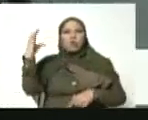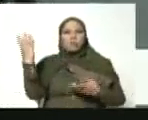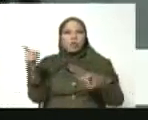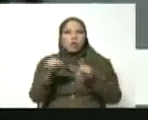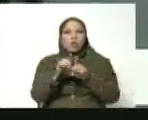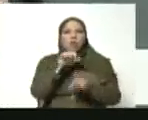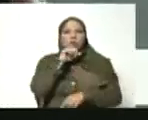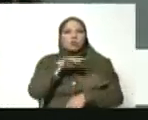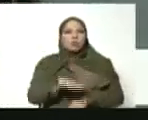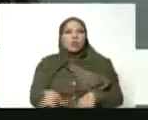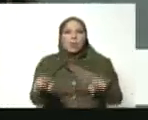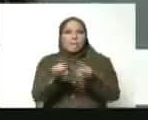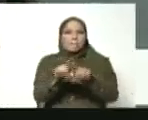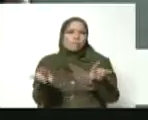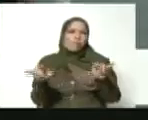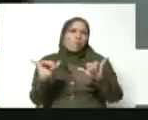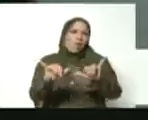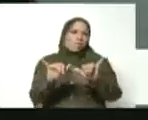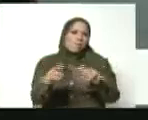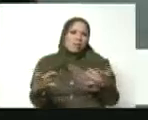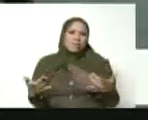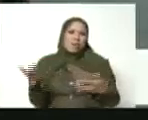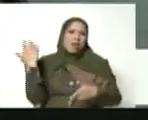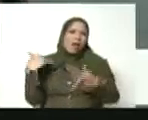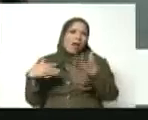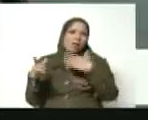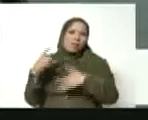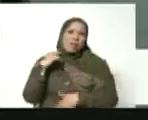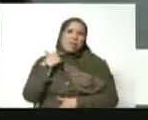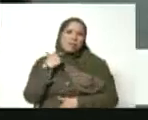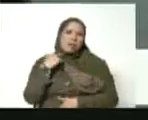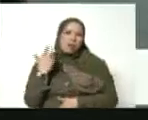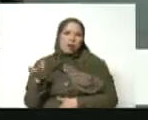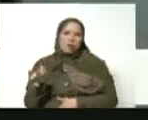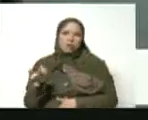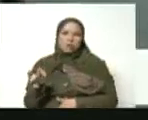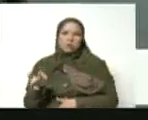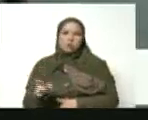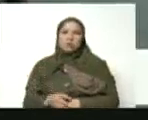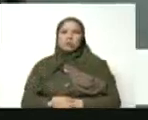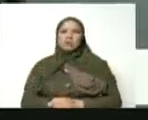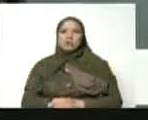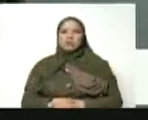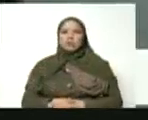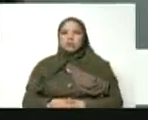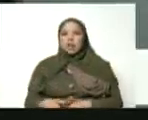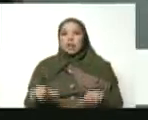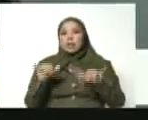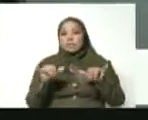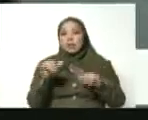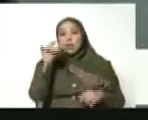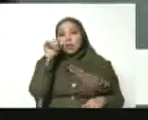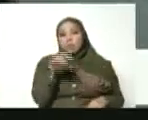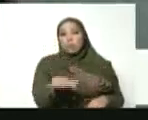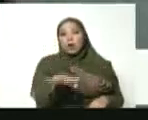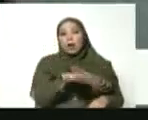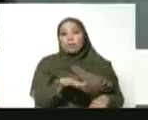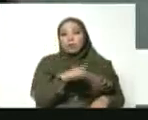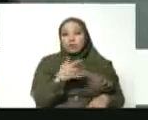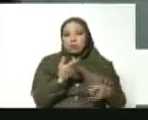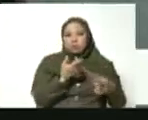Una historia común muy antigua. Somos el mismo pueblo que tiene historias distintas, pero tampoco